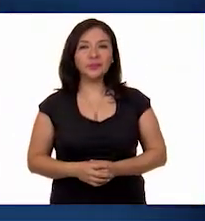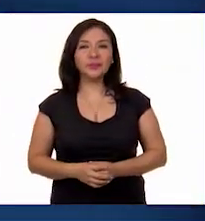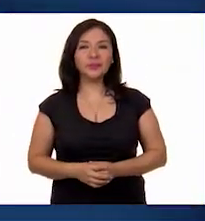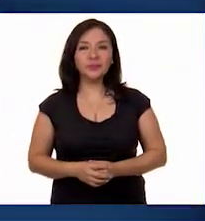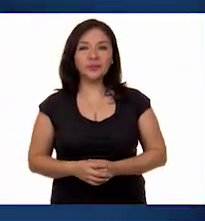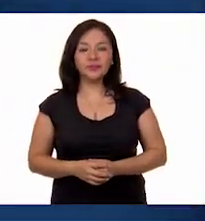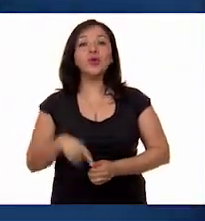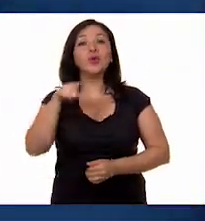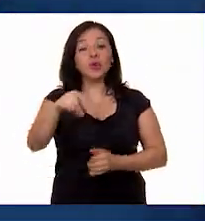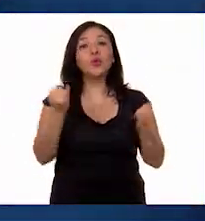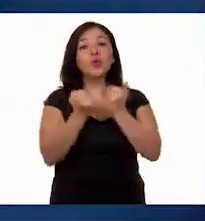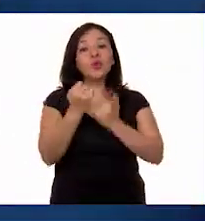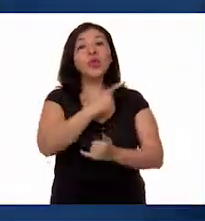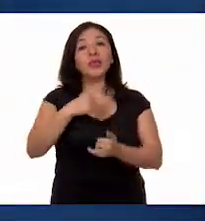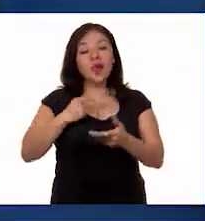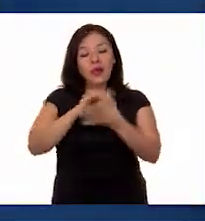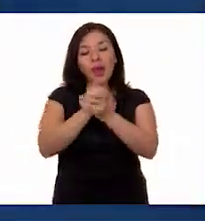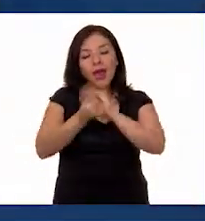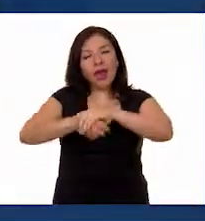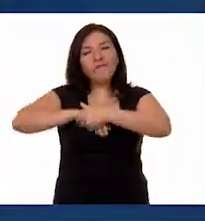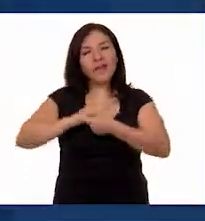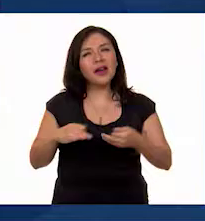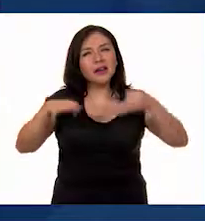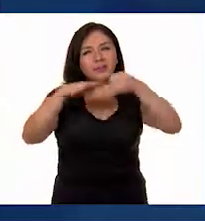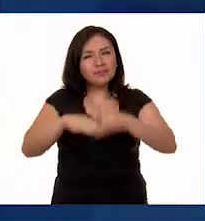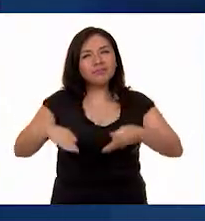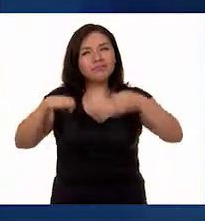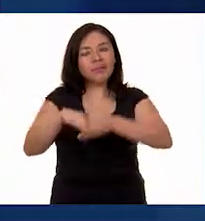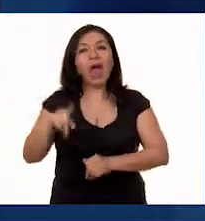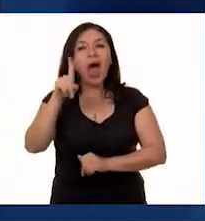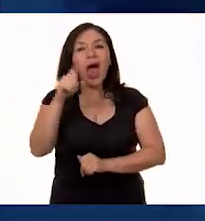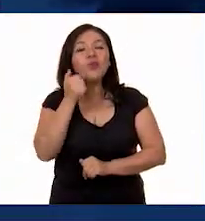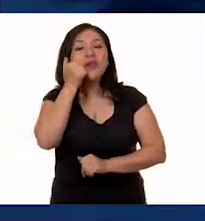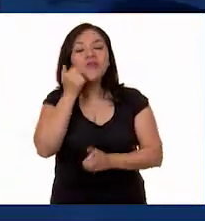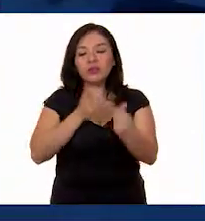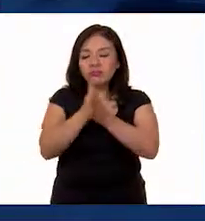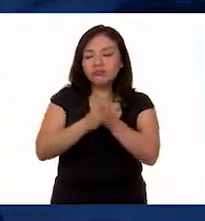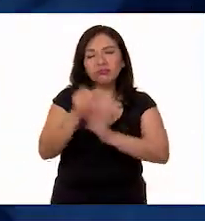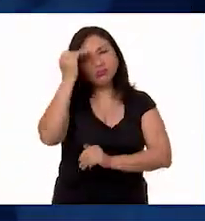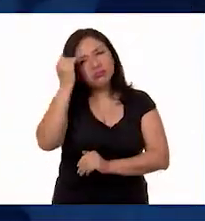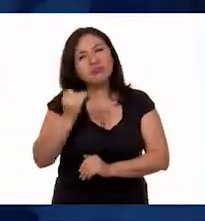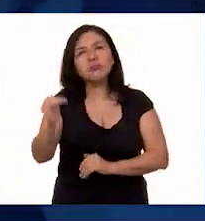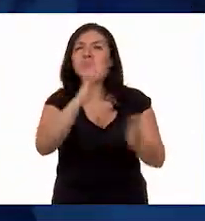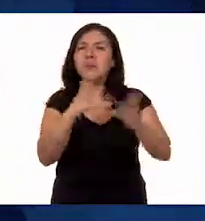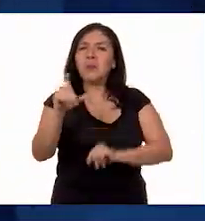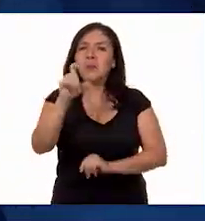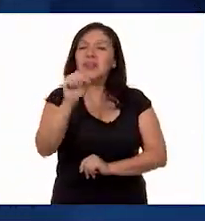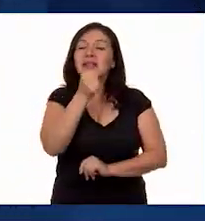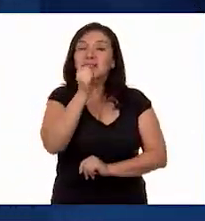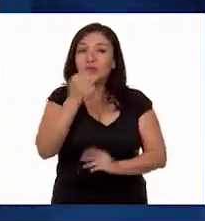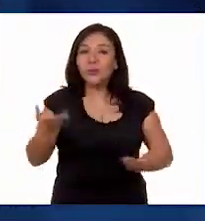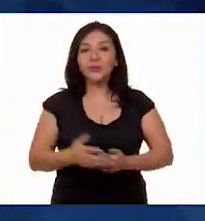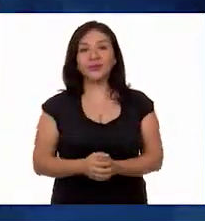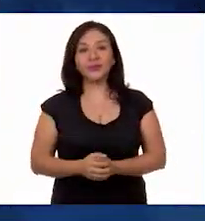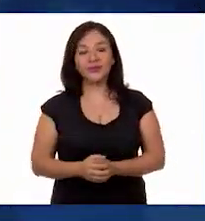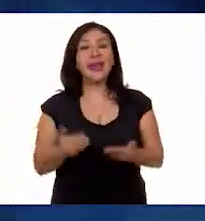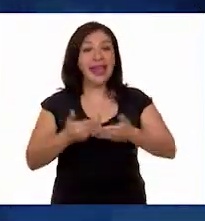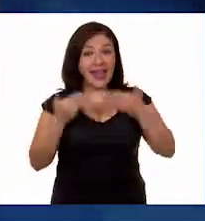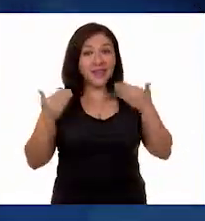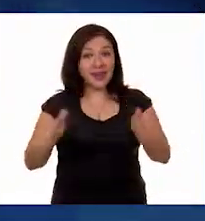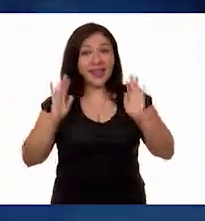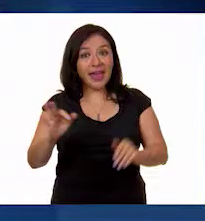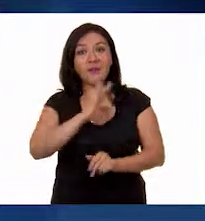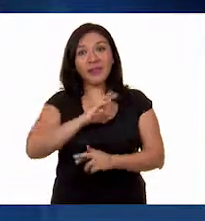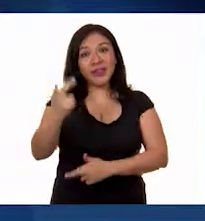cubrebocas. Lava tus manos frecuentemente con agua y con jabón, por lo menos durante 20 segundos. Ahora